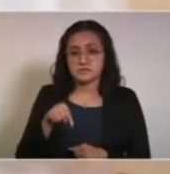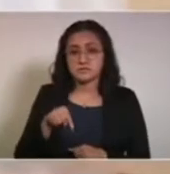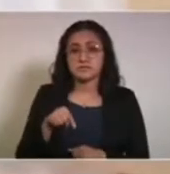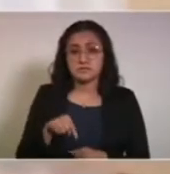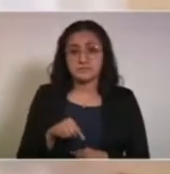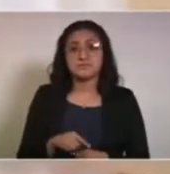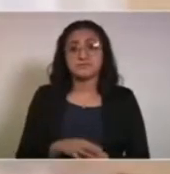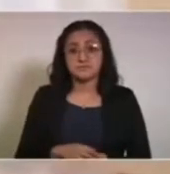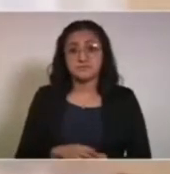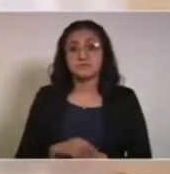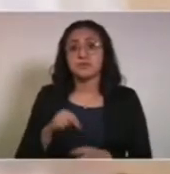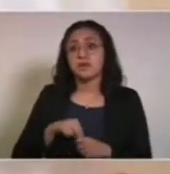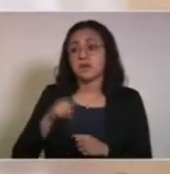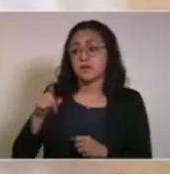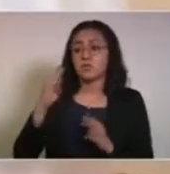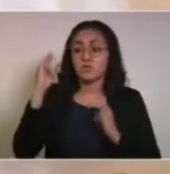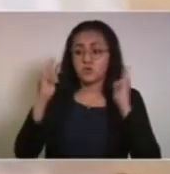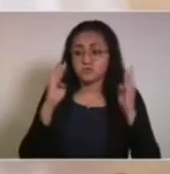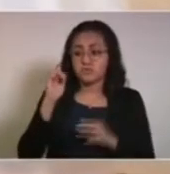en el barroco